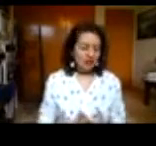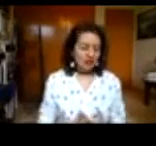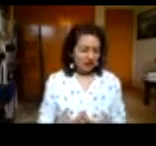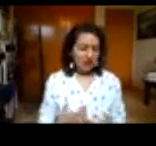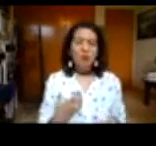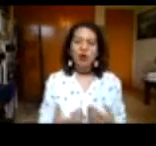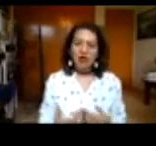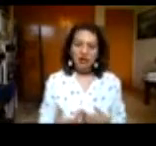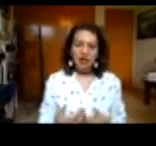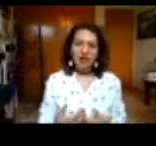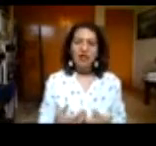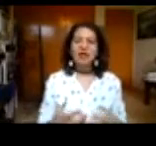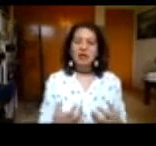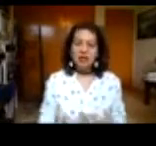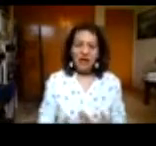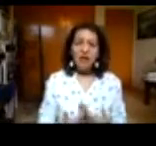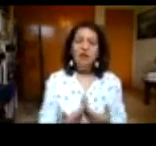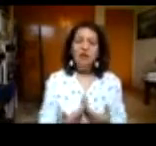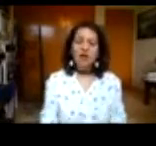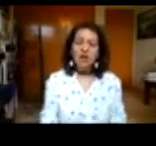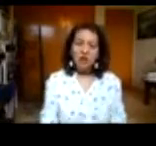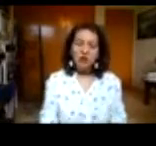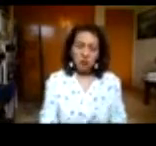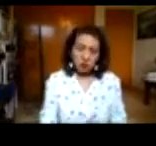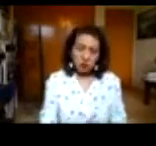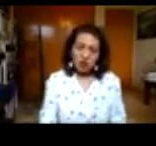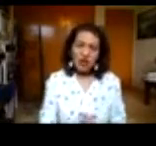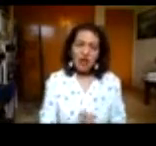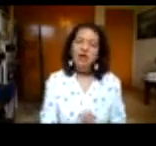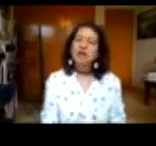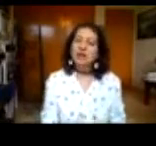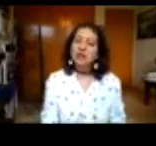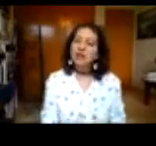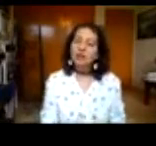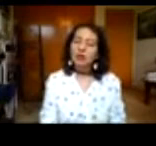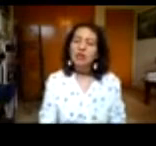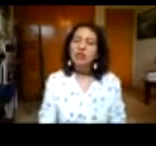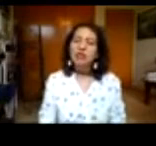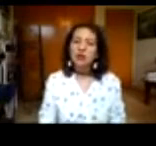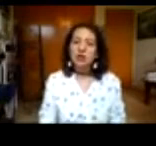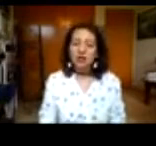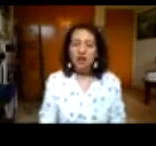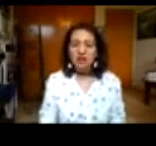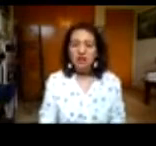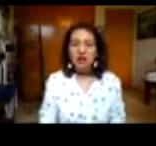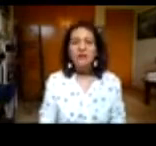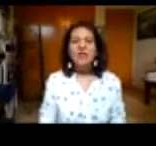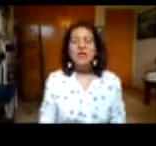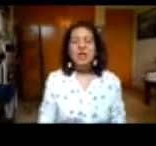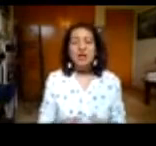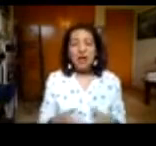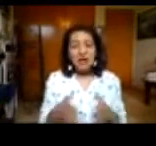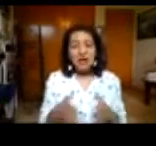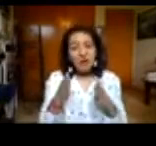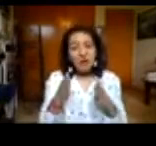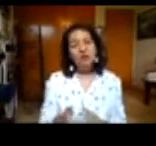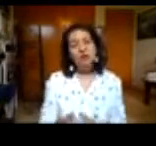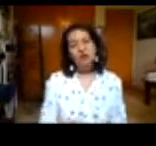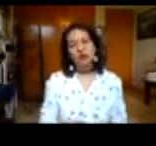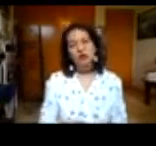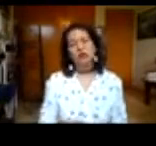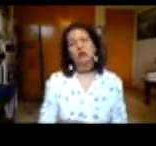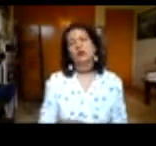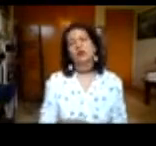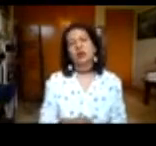más democrática, ayudar y contribuir a la calidad de la representación legislativa, y que hay elementos